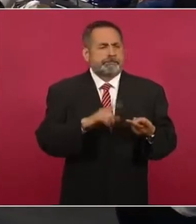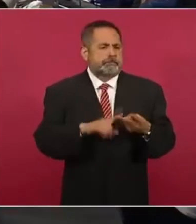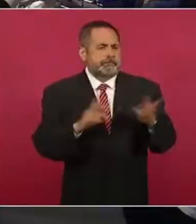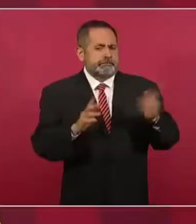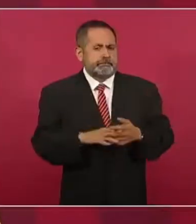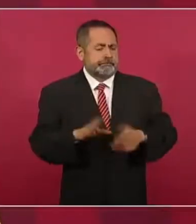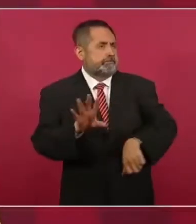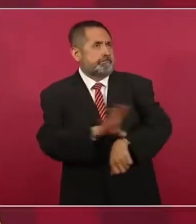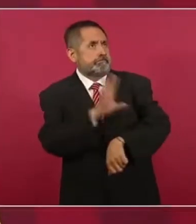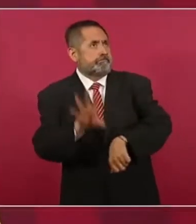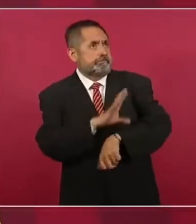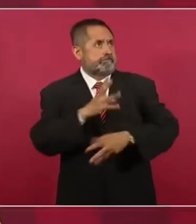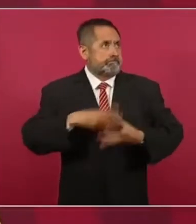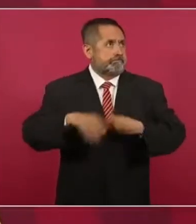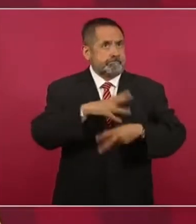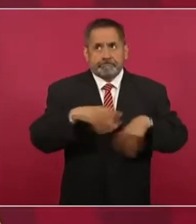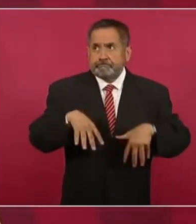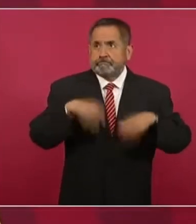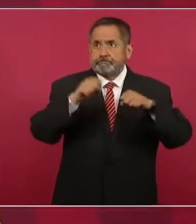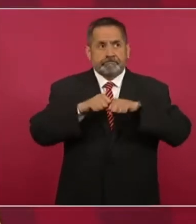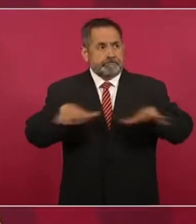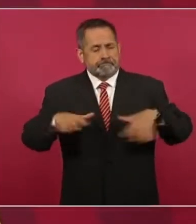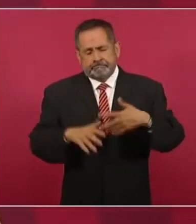la energía eléctrica.